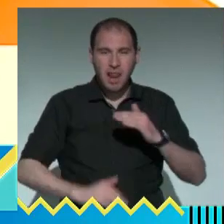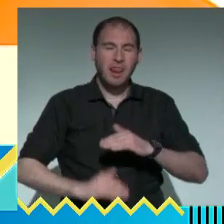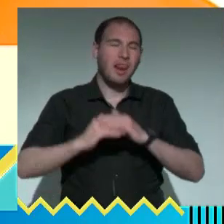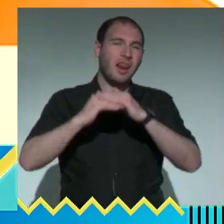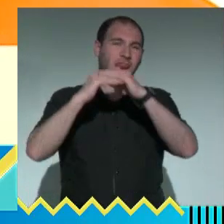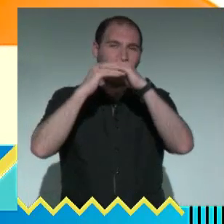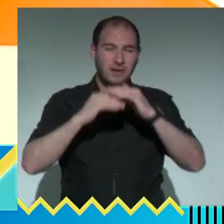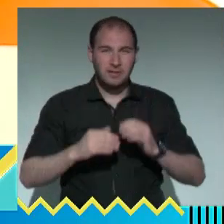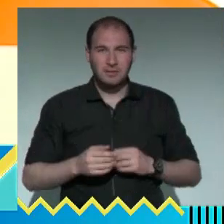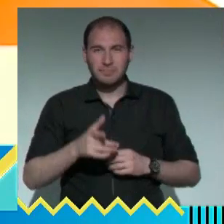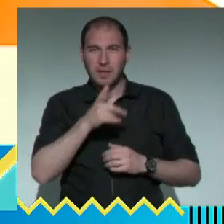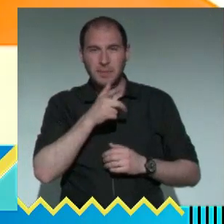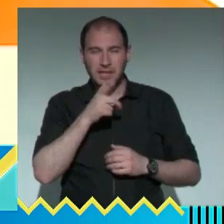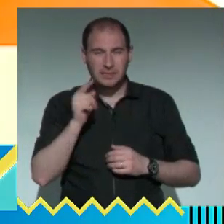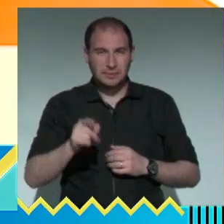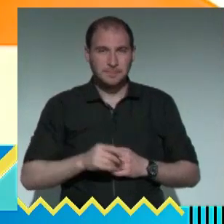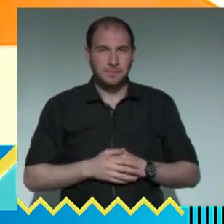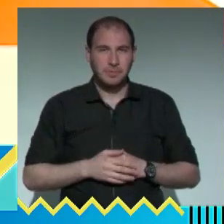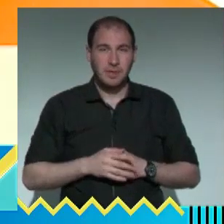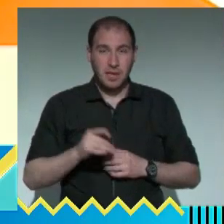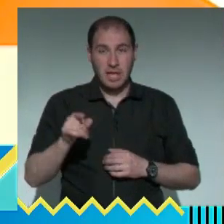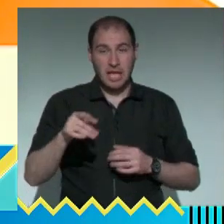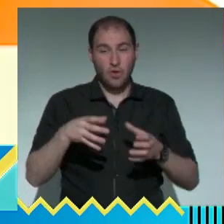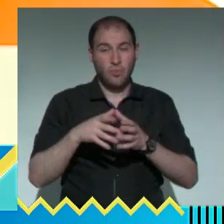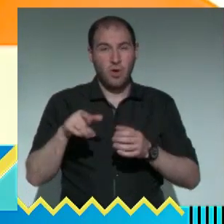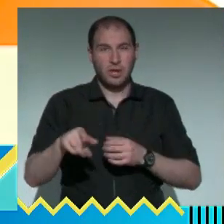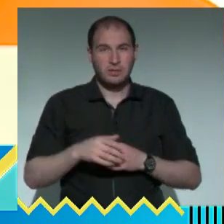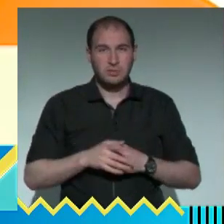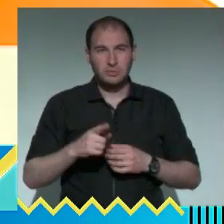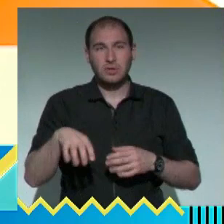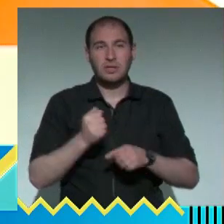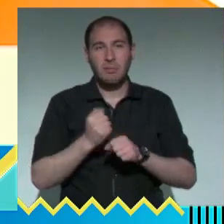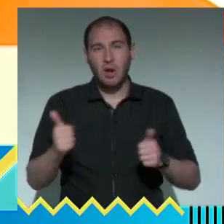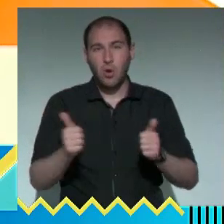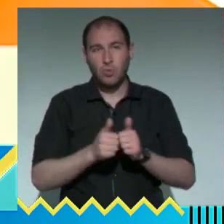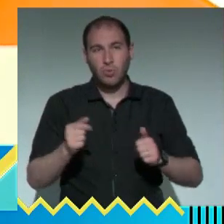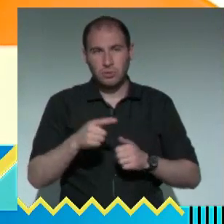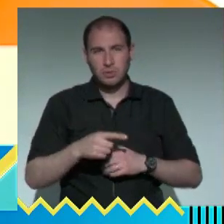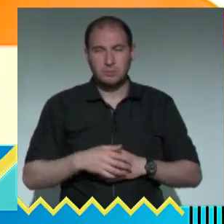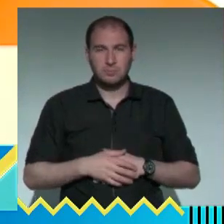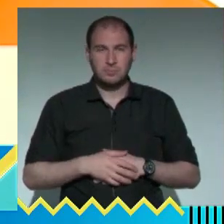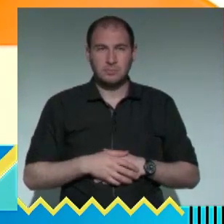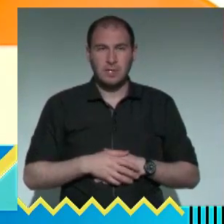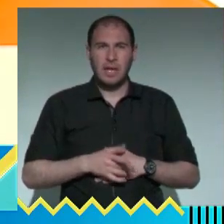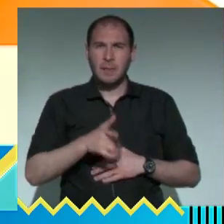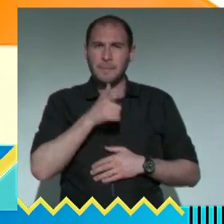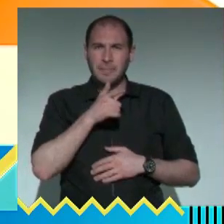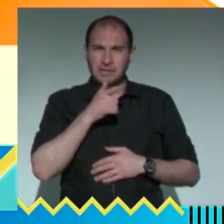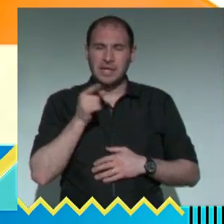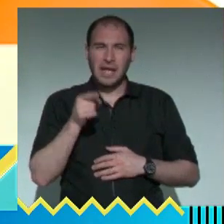alto. Entonces yo creo que en el caso de ellos, puntualmente, trabajando con él, yo creo que por